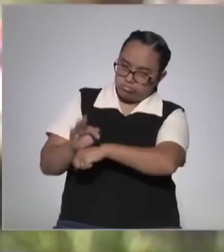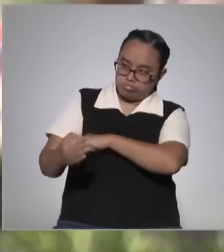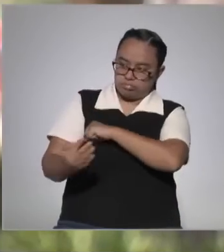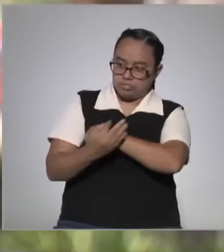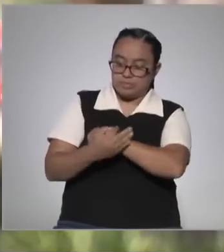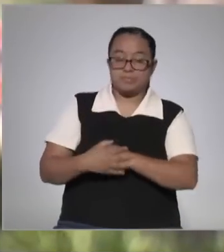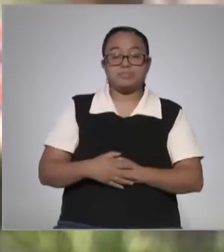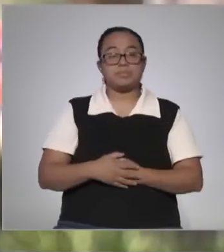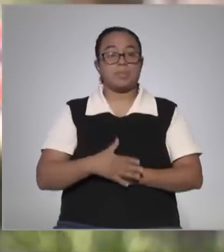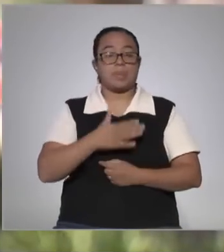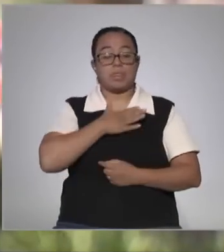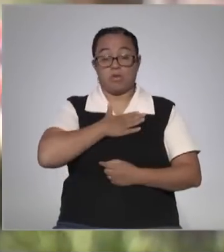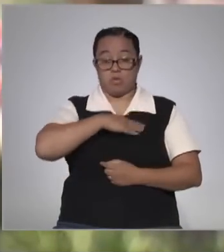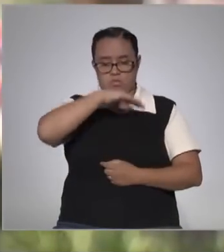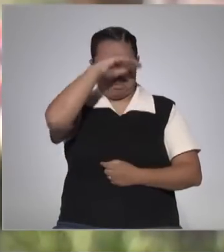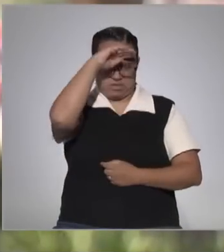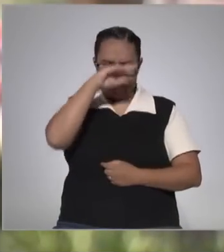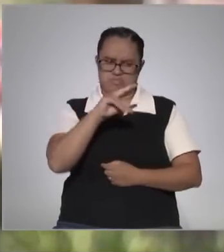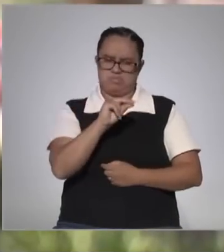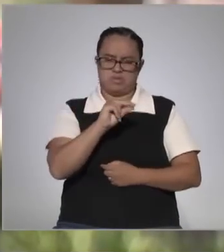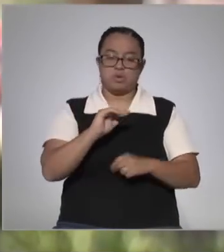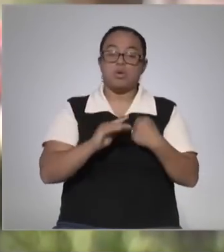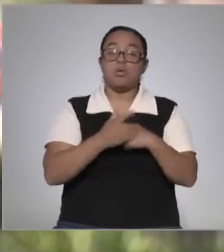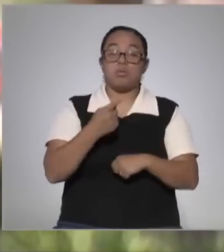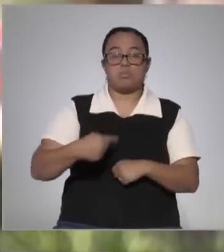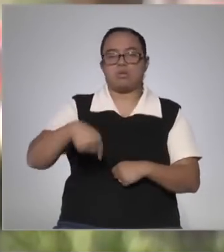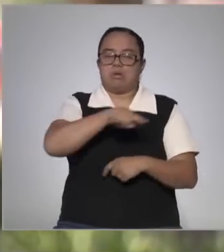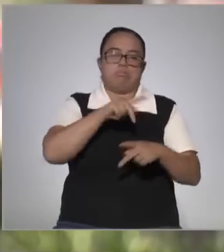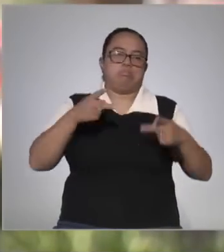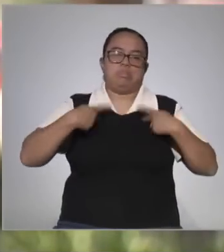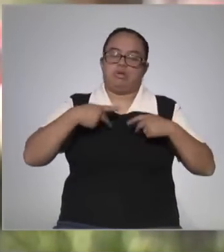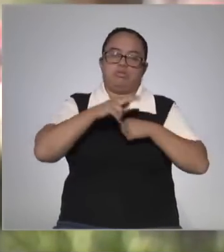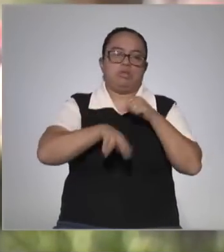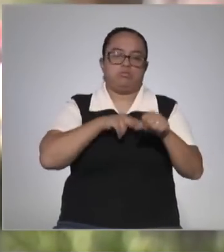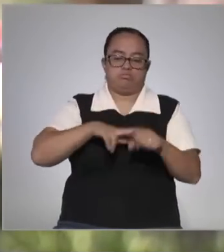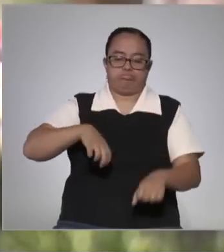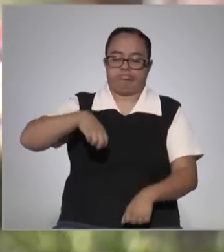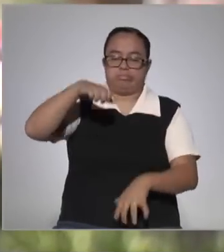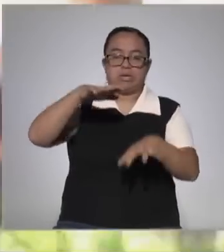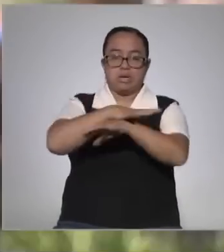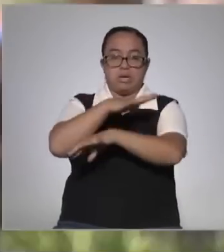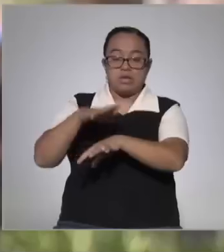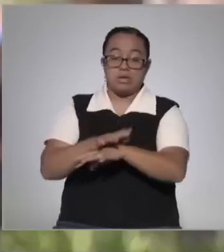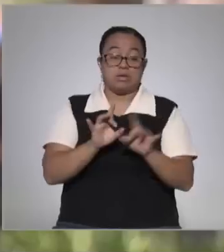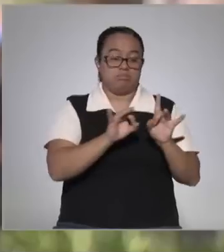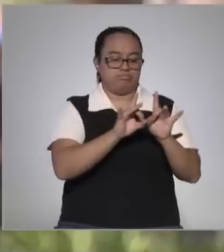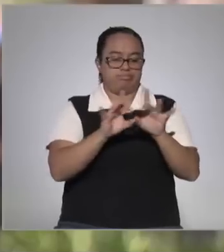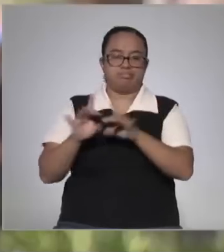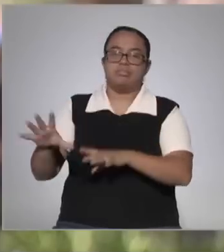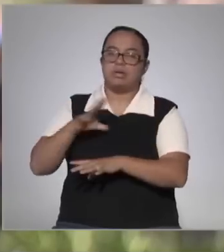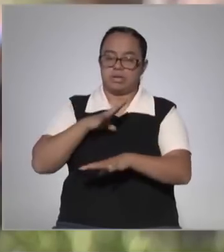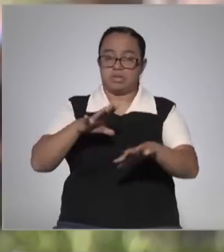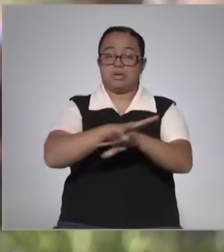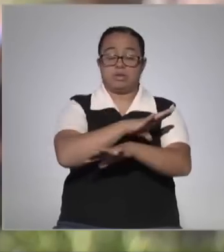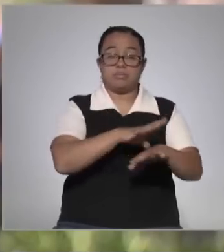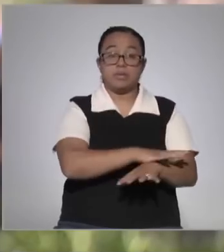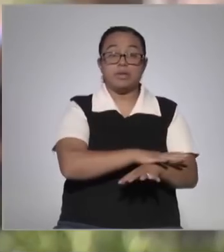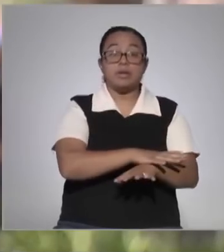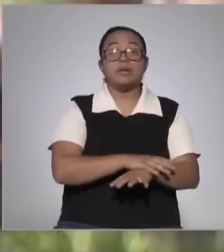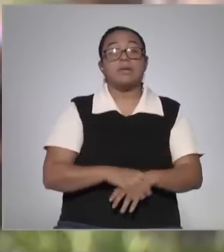no, porque bueno, las personas de entrada cambiamos, las situaciones cambian. En la juventud pues